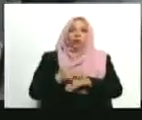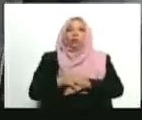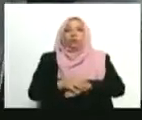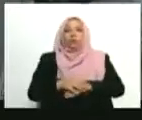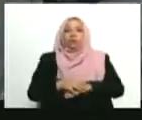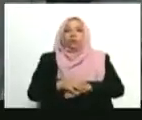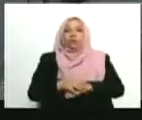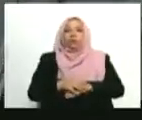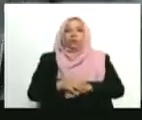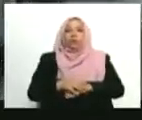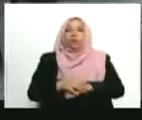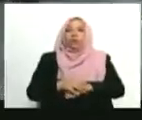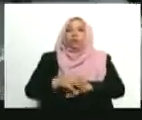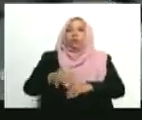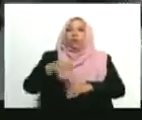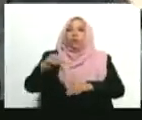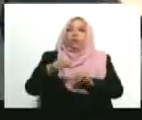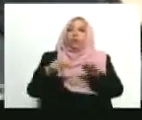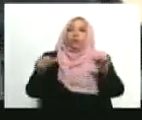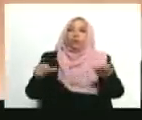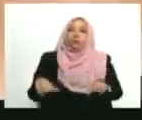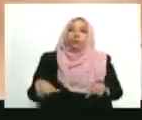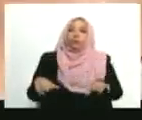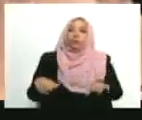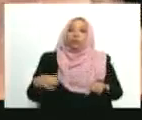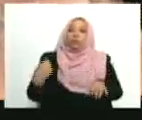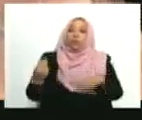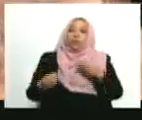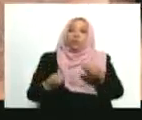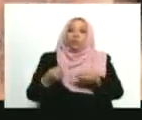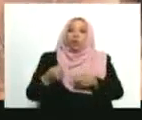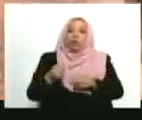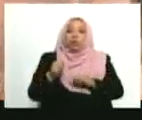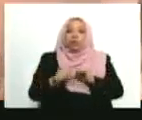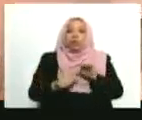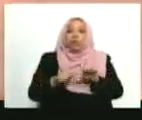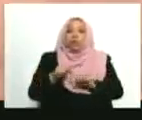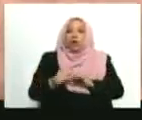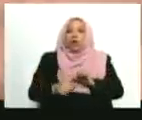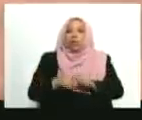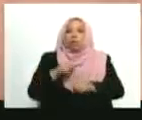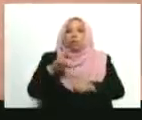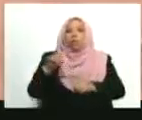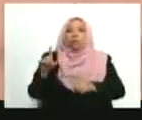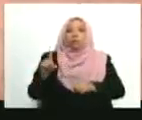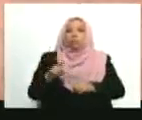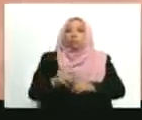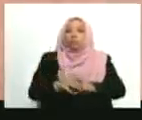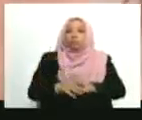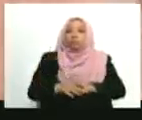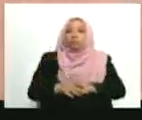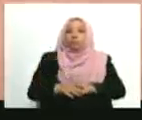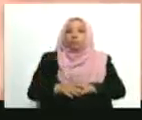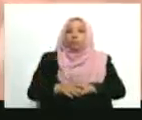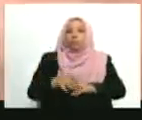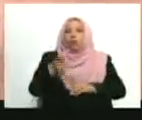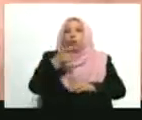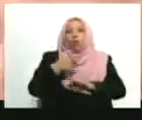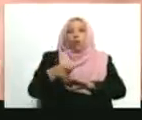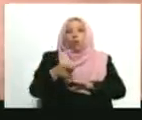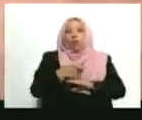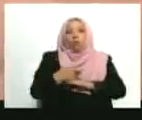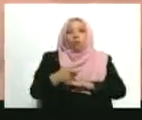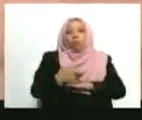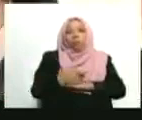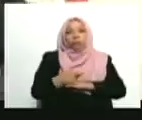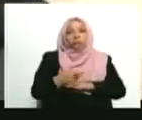sistema capitalista. Y bueno, hemos visto cómo pleno siglo XXI, pues también se han habido gobiernos que